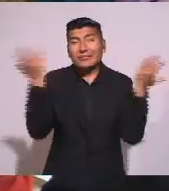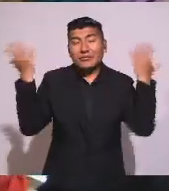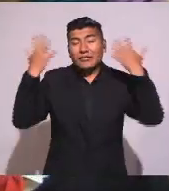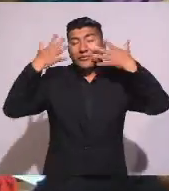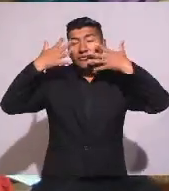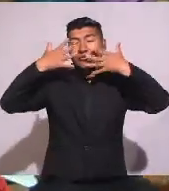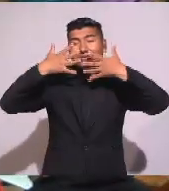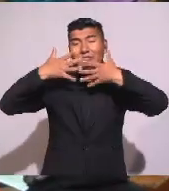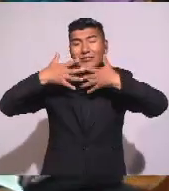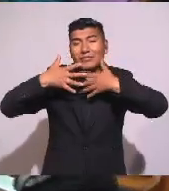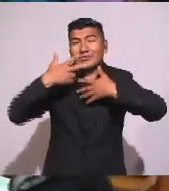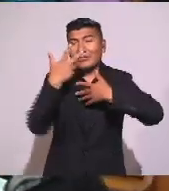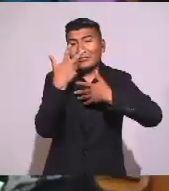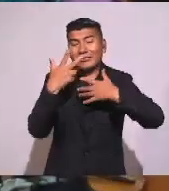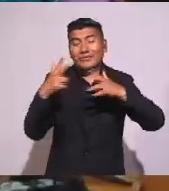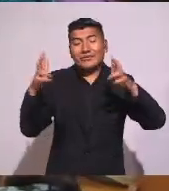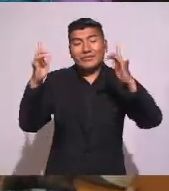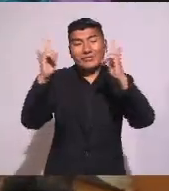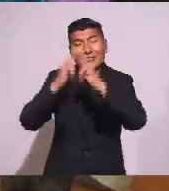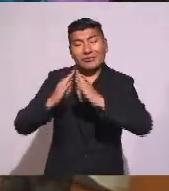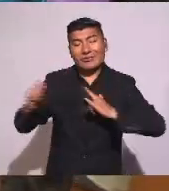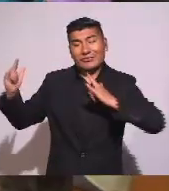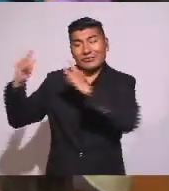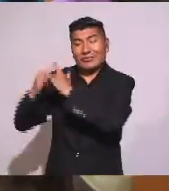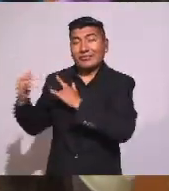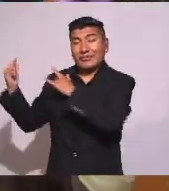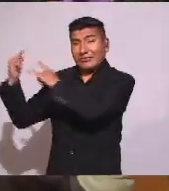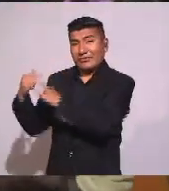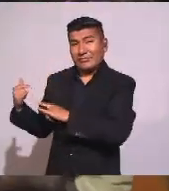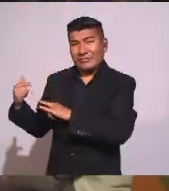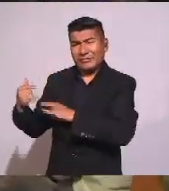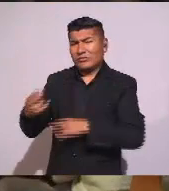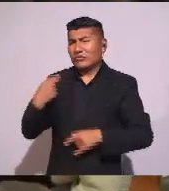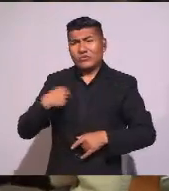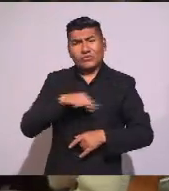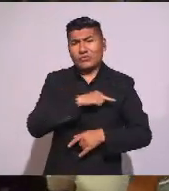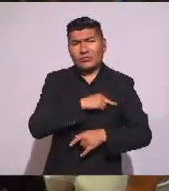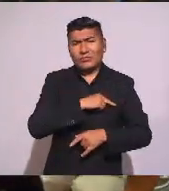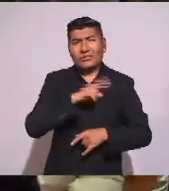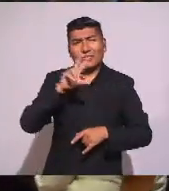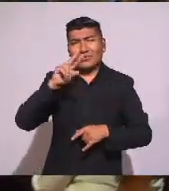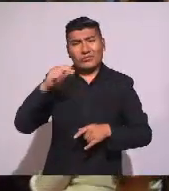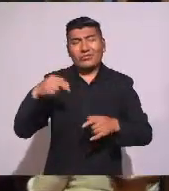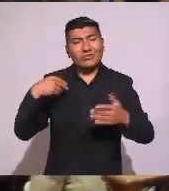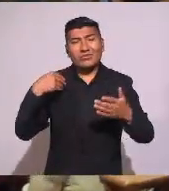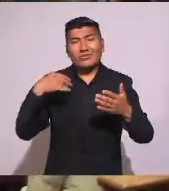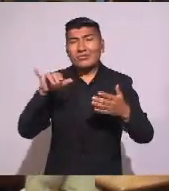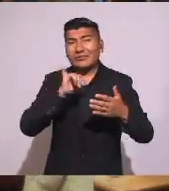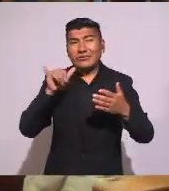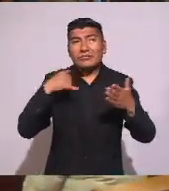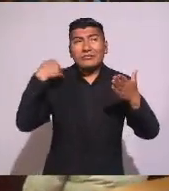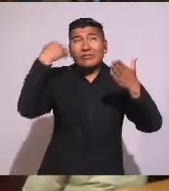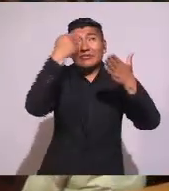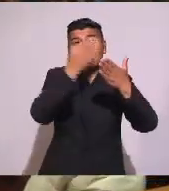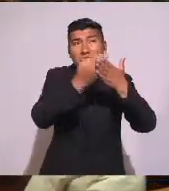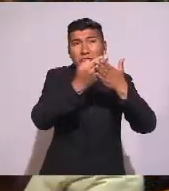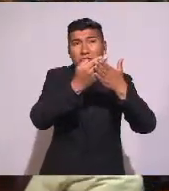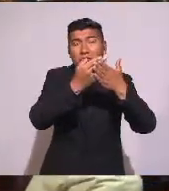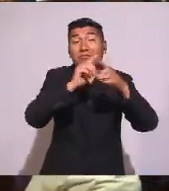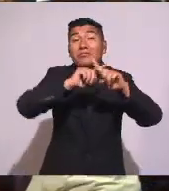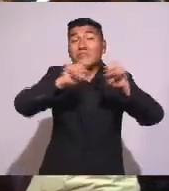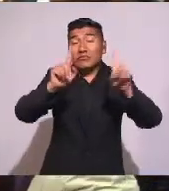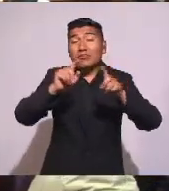tres tiendas nosotros tampoco la alcanzaremos a menos que sigamos